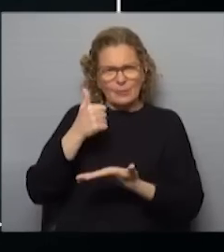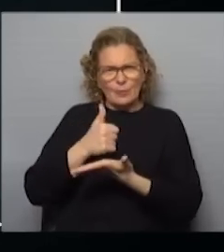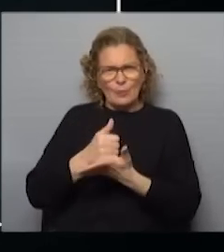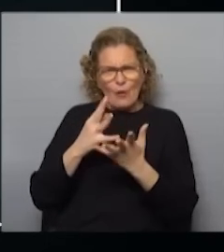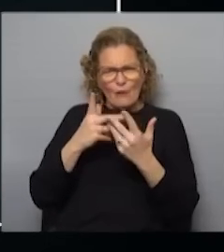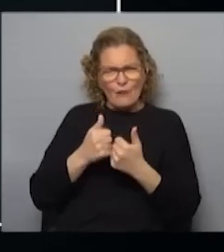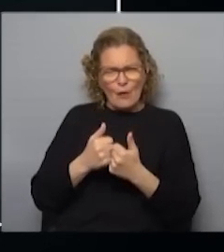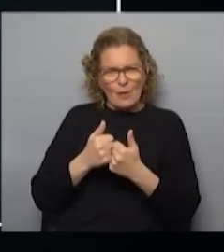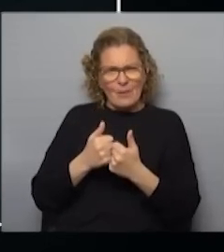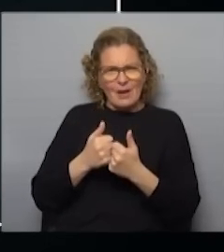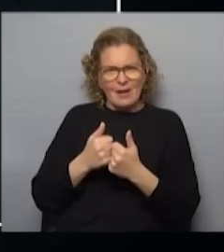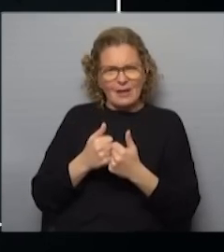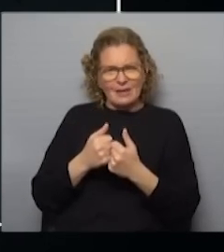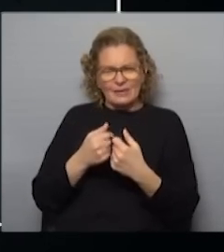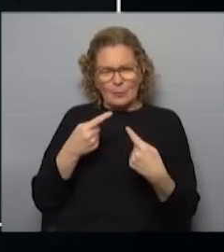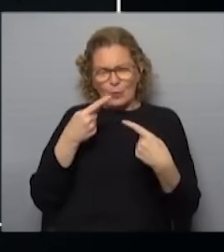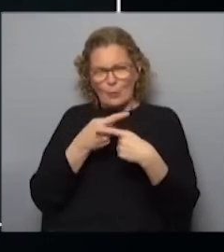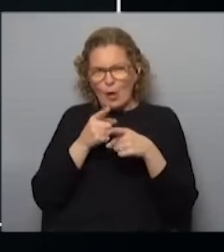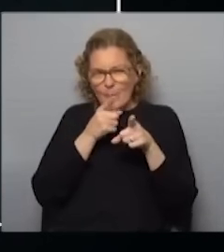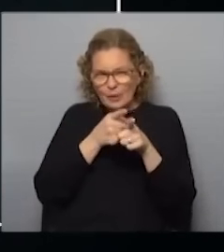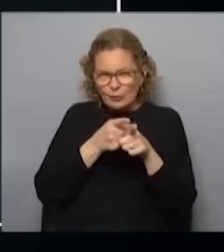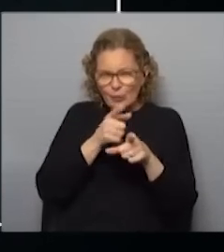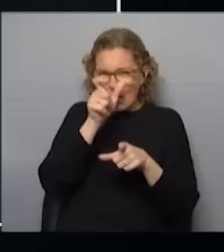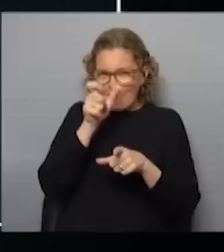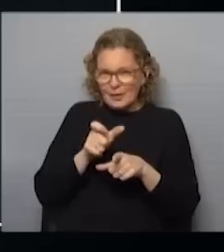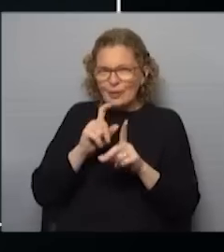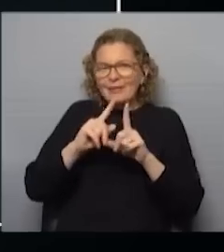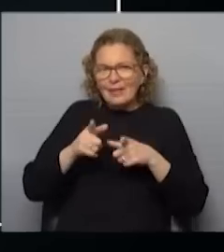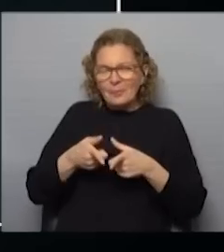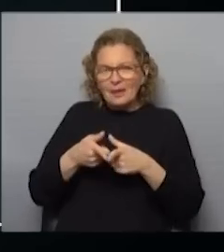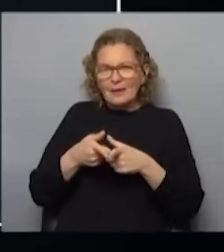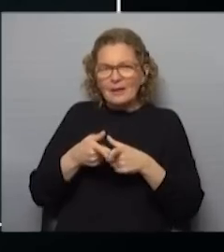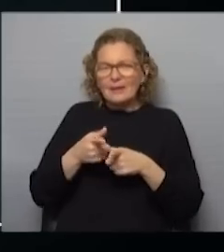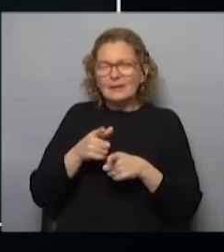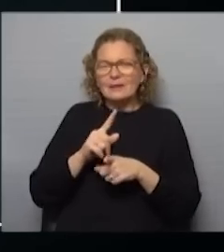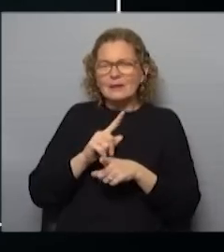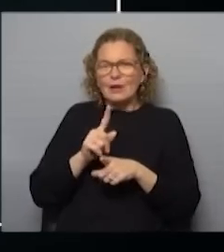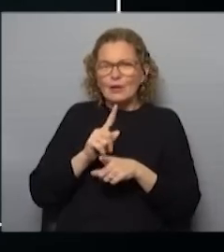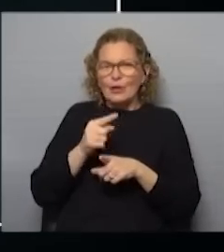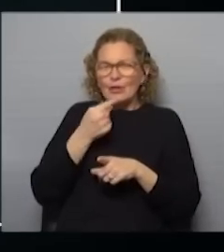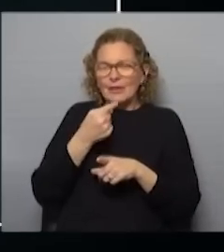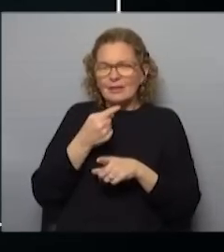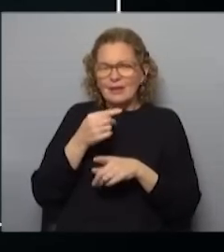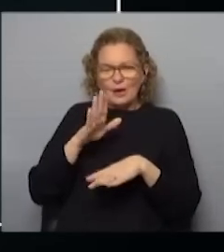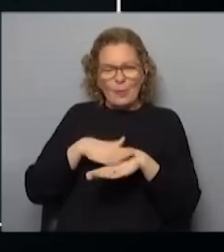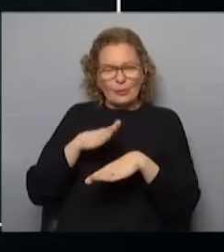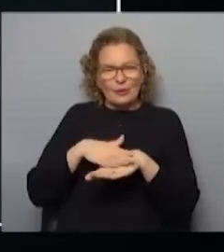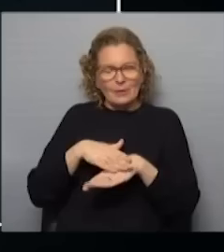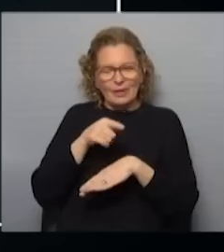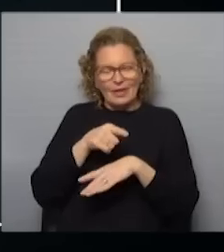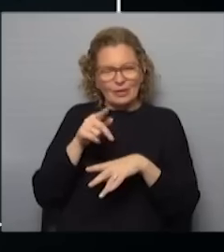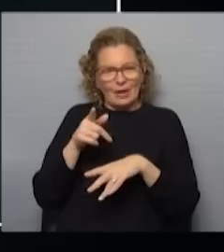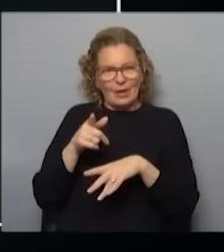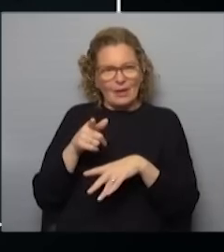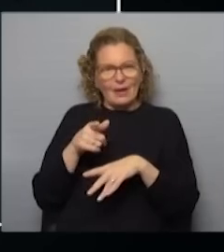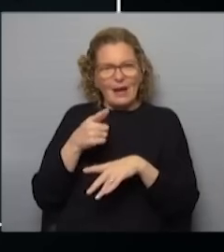mecanismos de de reparación y de persecución a las personas y la no asignación de responsabilidades sobre estos hechos